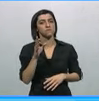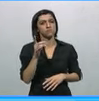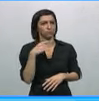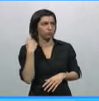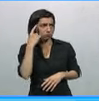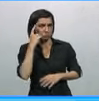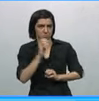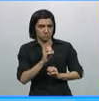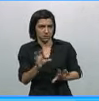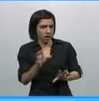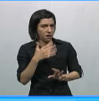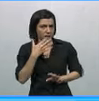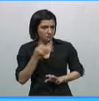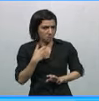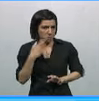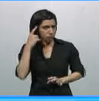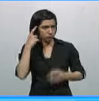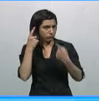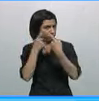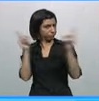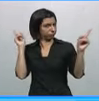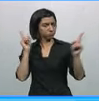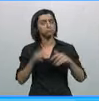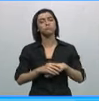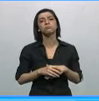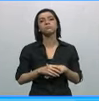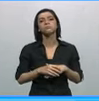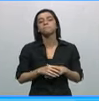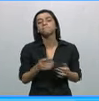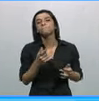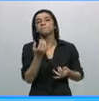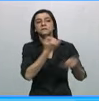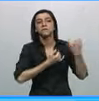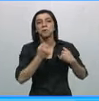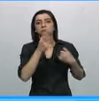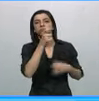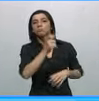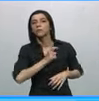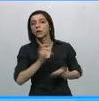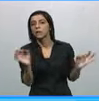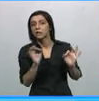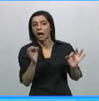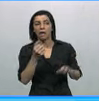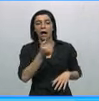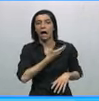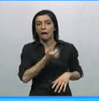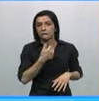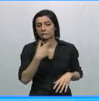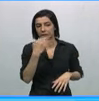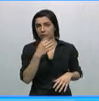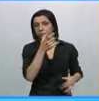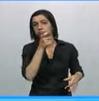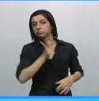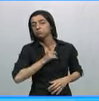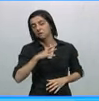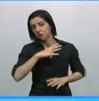mal. Todavía no tenemos información, calculo que ya mañana vamos a saber. Pero sí, Blanco